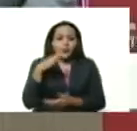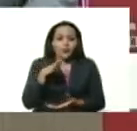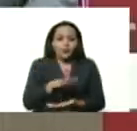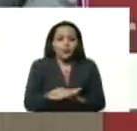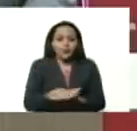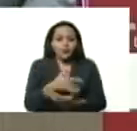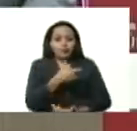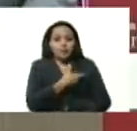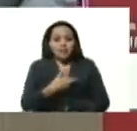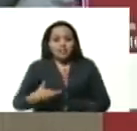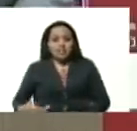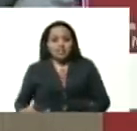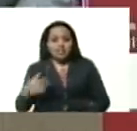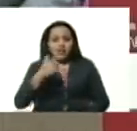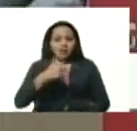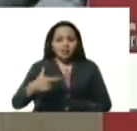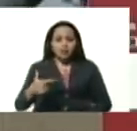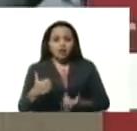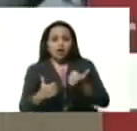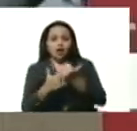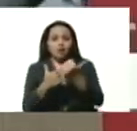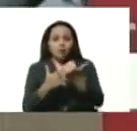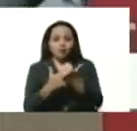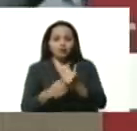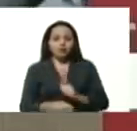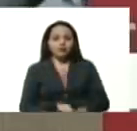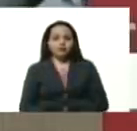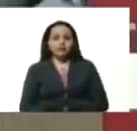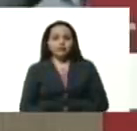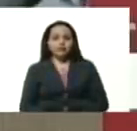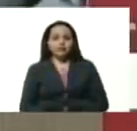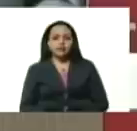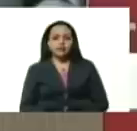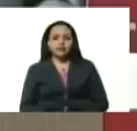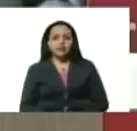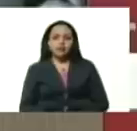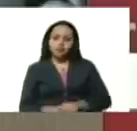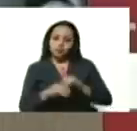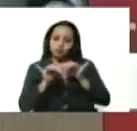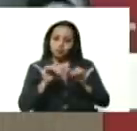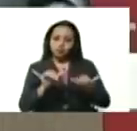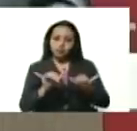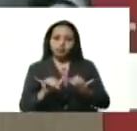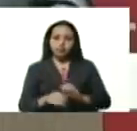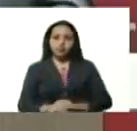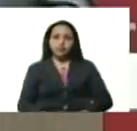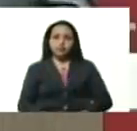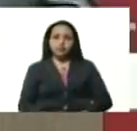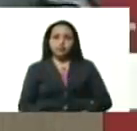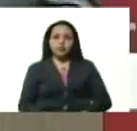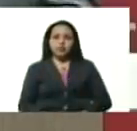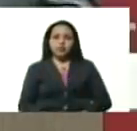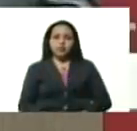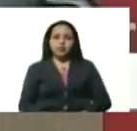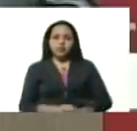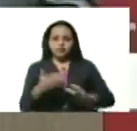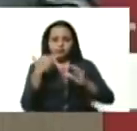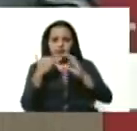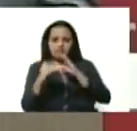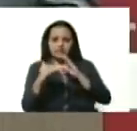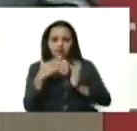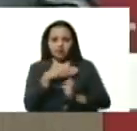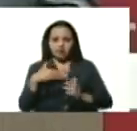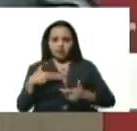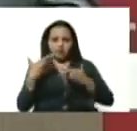y de sus colaboradores más cercanos. Y aquí hay algo que es un mensaje que le quiero enviar al